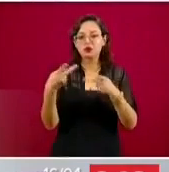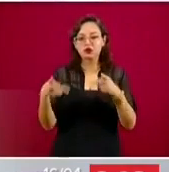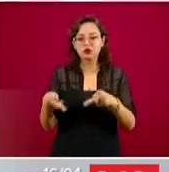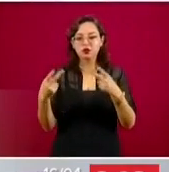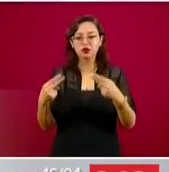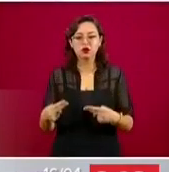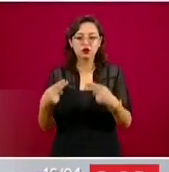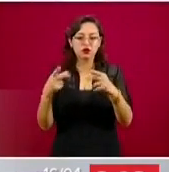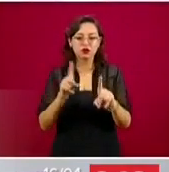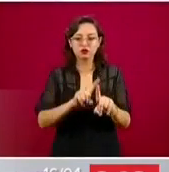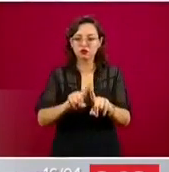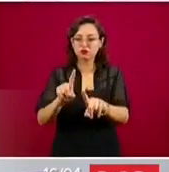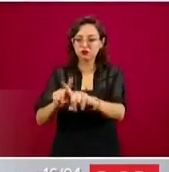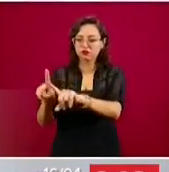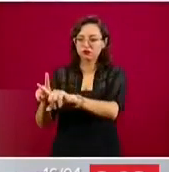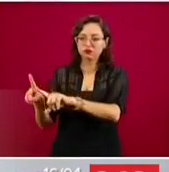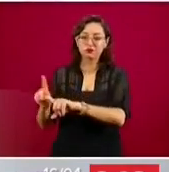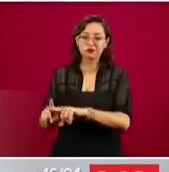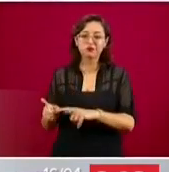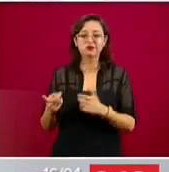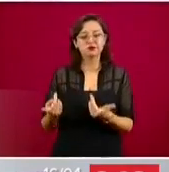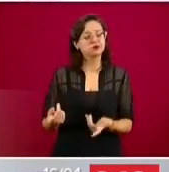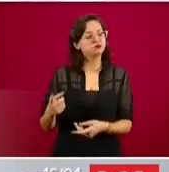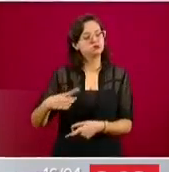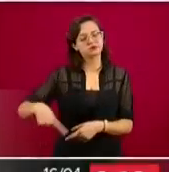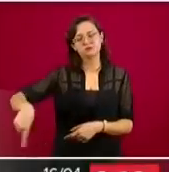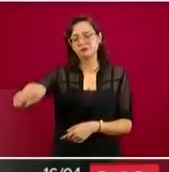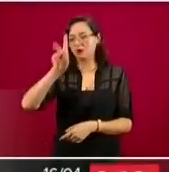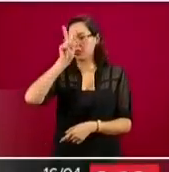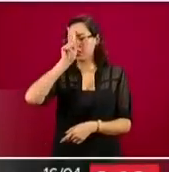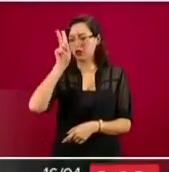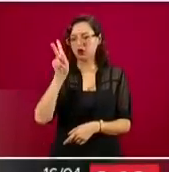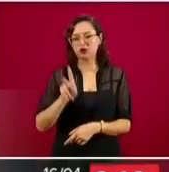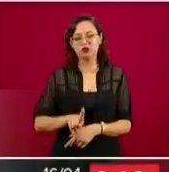que son los más afectados,